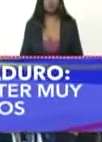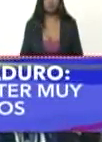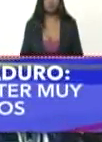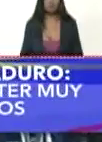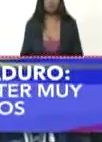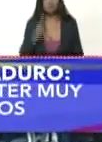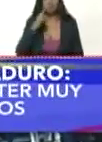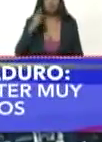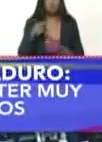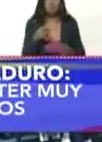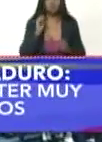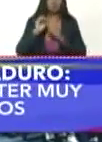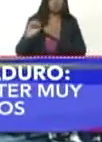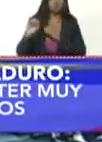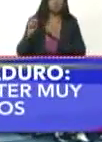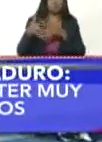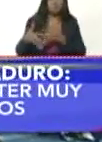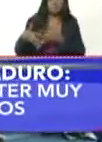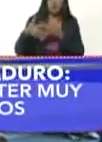eminentemente antiimperialista,